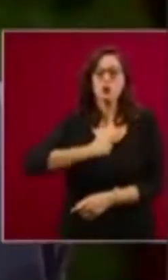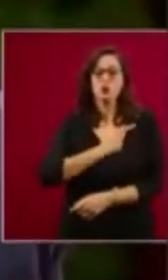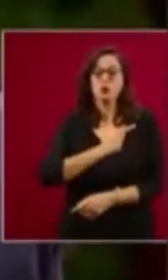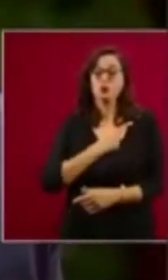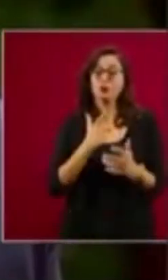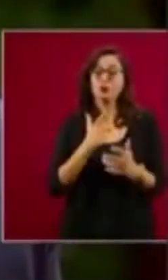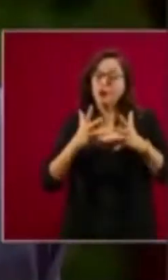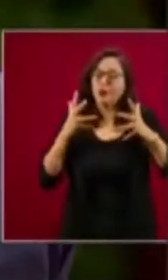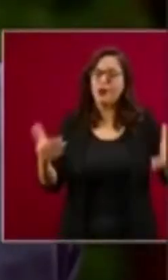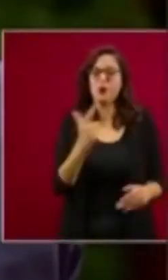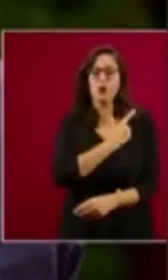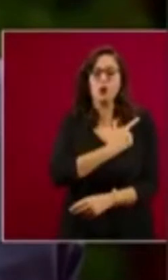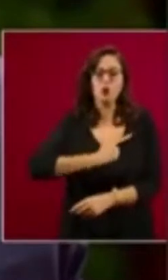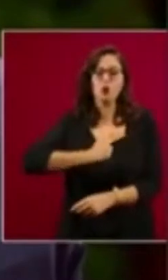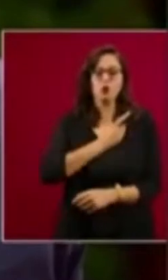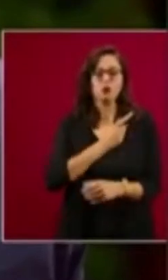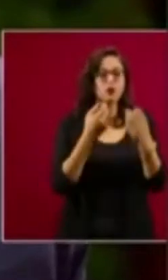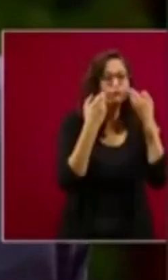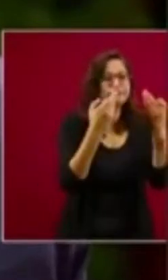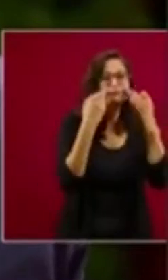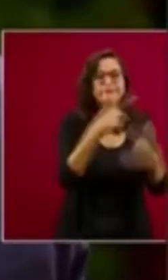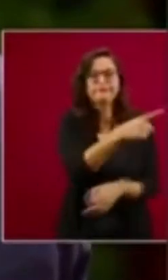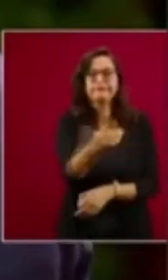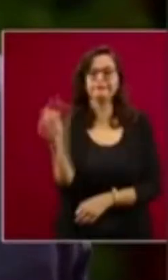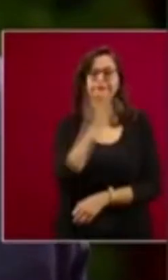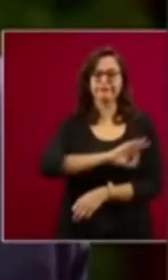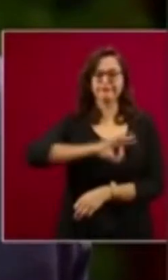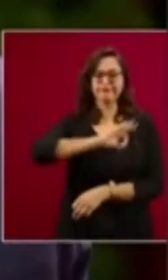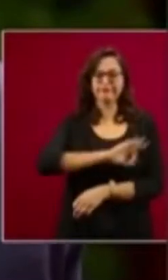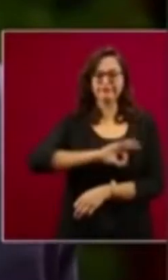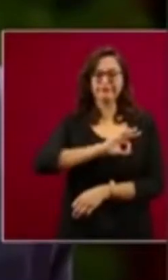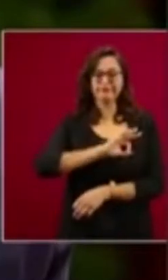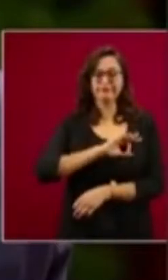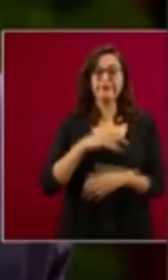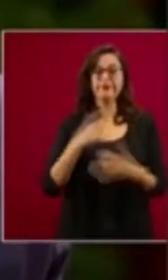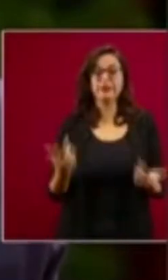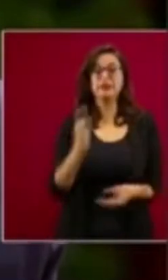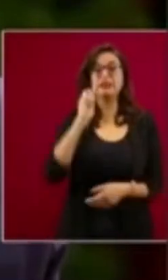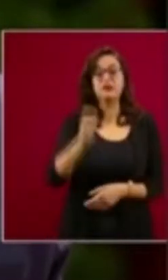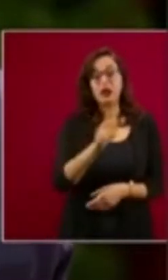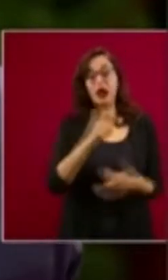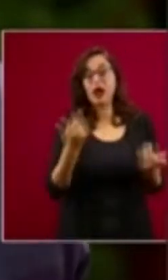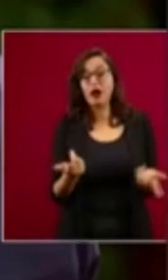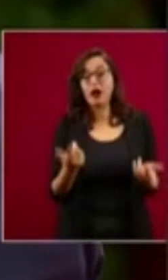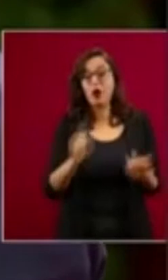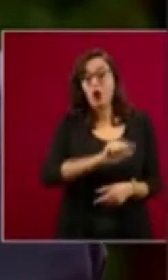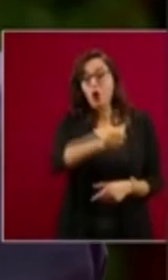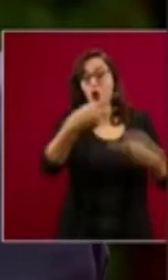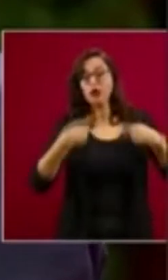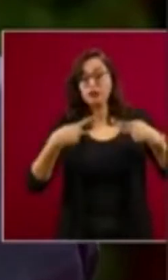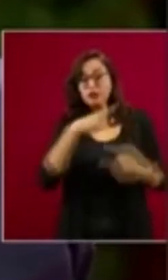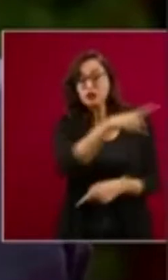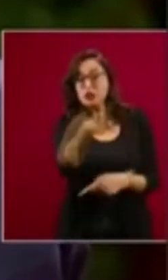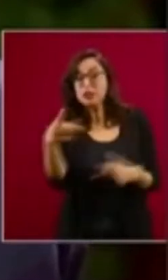mil millones de recursos sin dar explicación, que los están disfrazando como